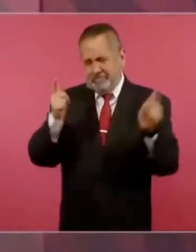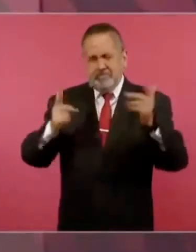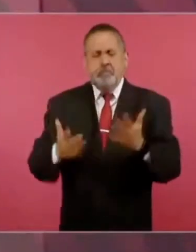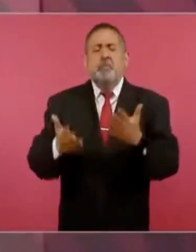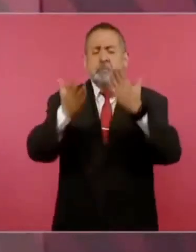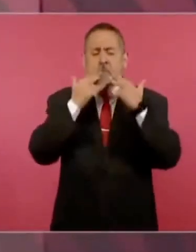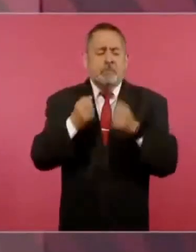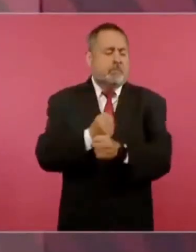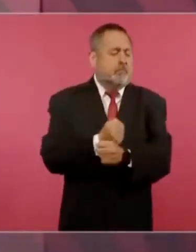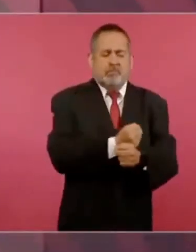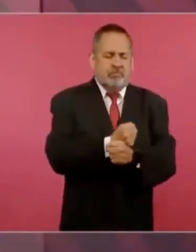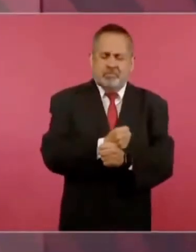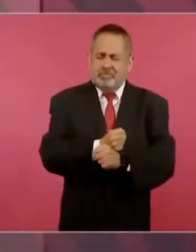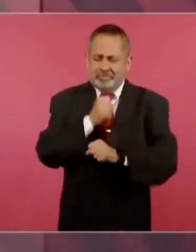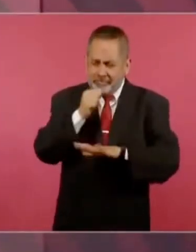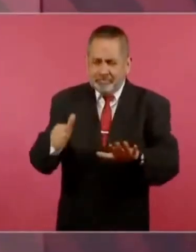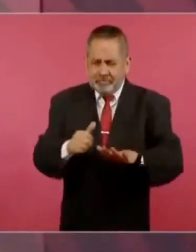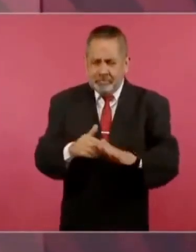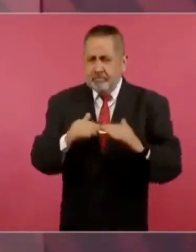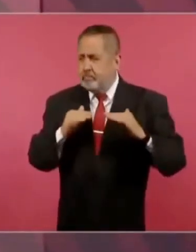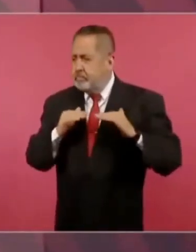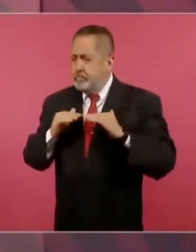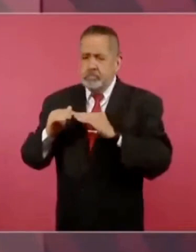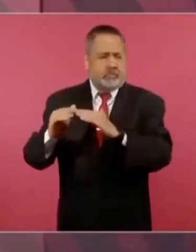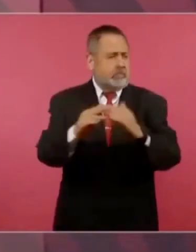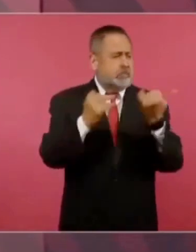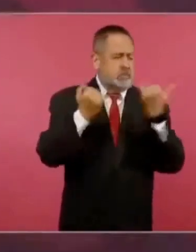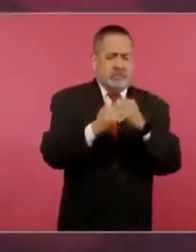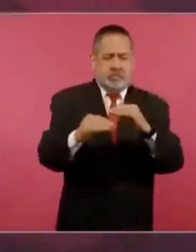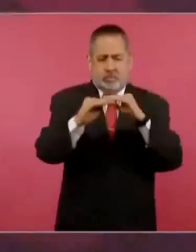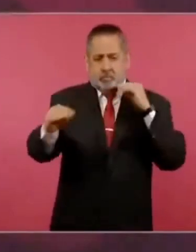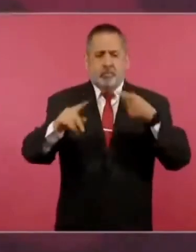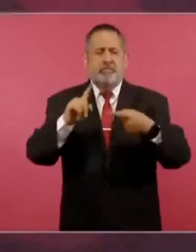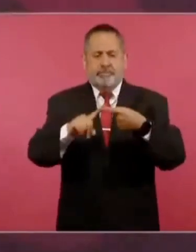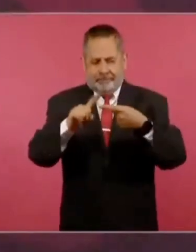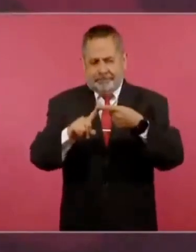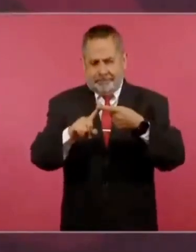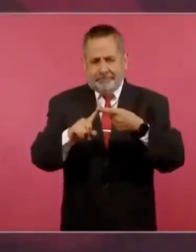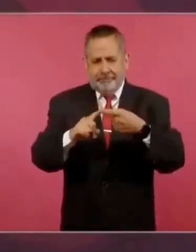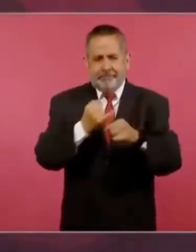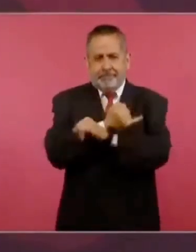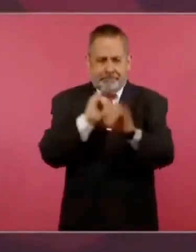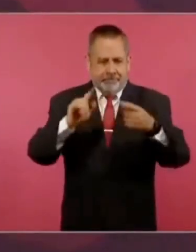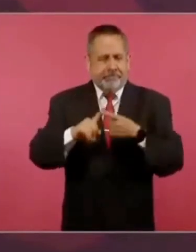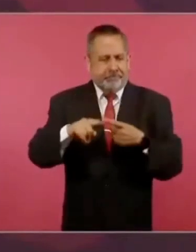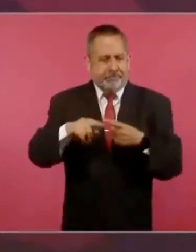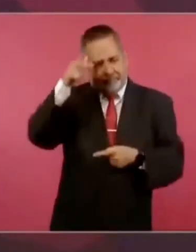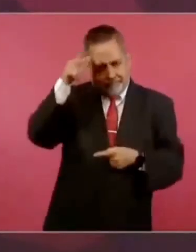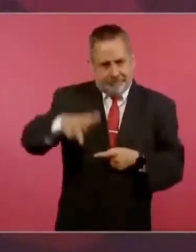y la igualdad. Eso significó Hidalgo y Morelos.